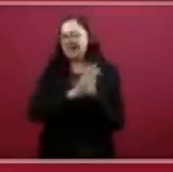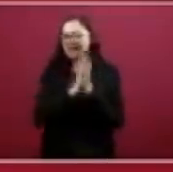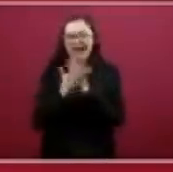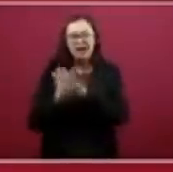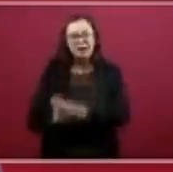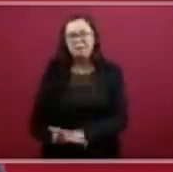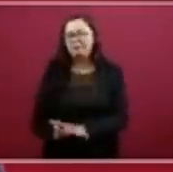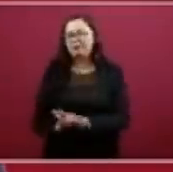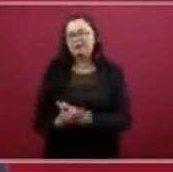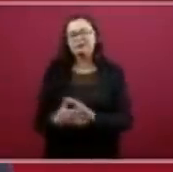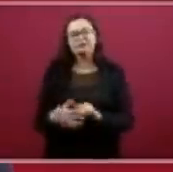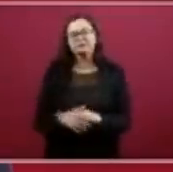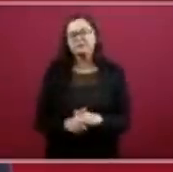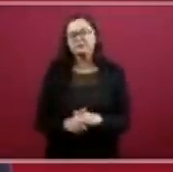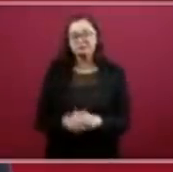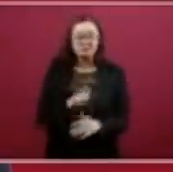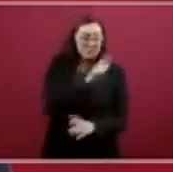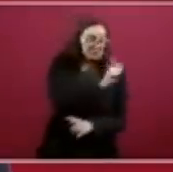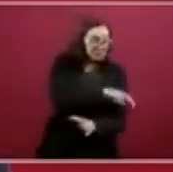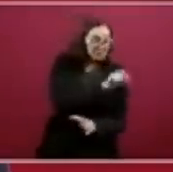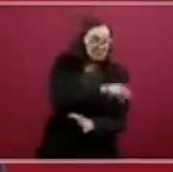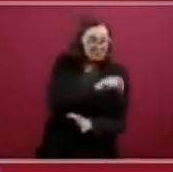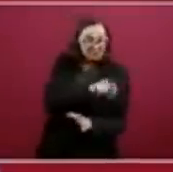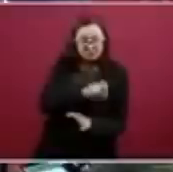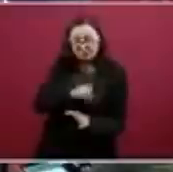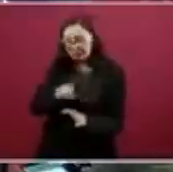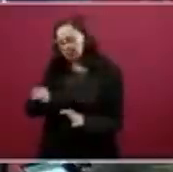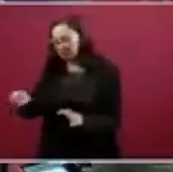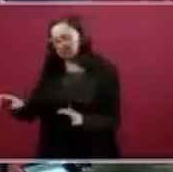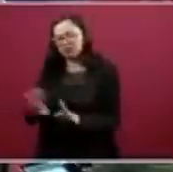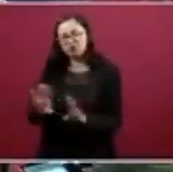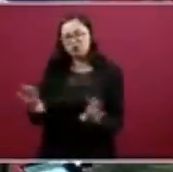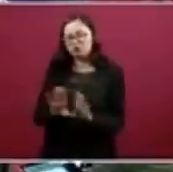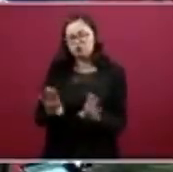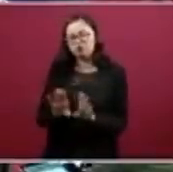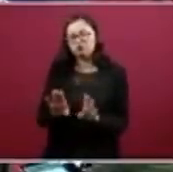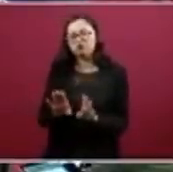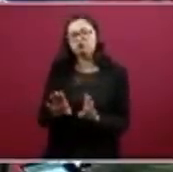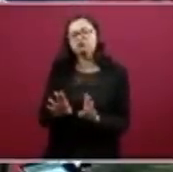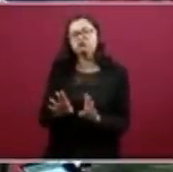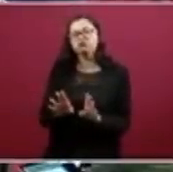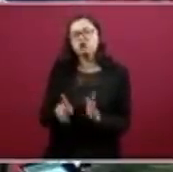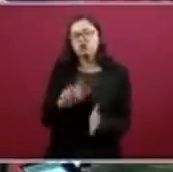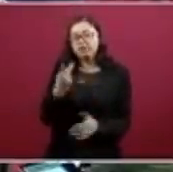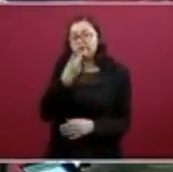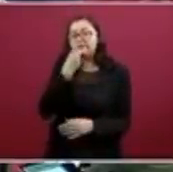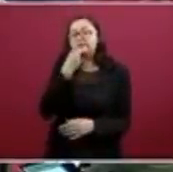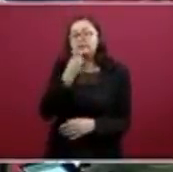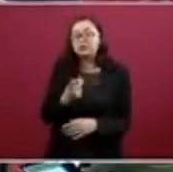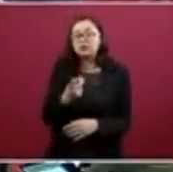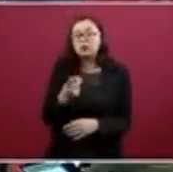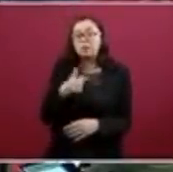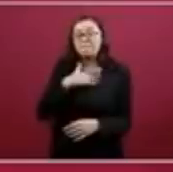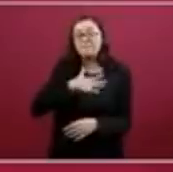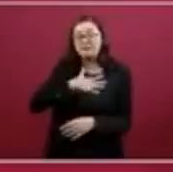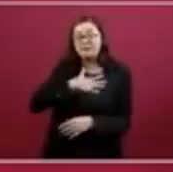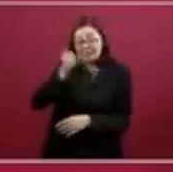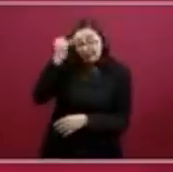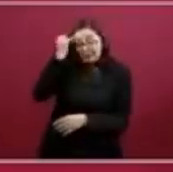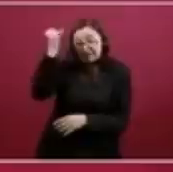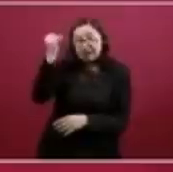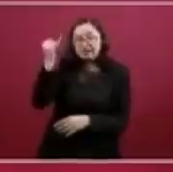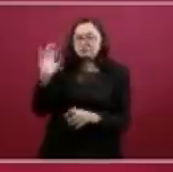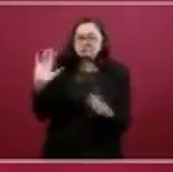No vamos a seguir en lo mismo. Y repito, no es un asunto ideológico, es